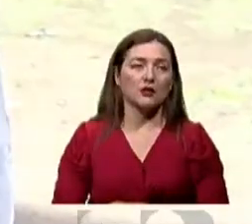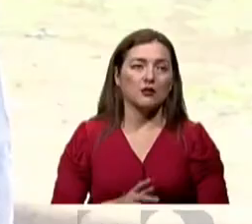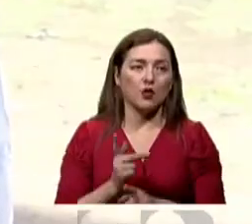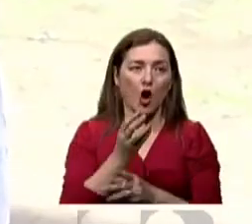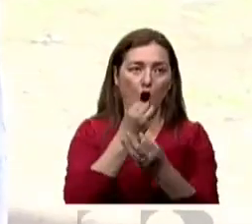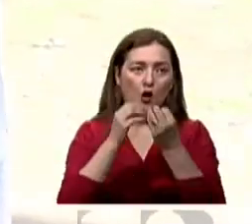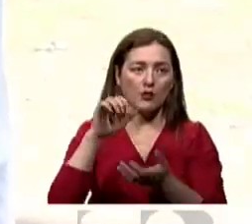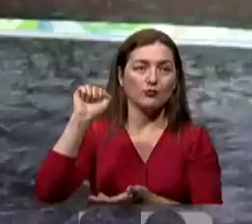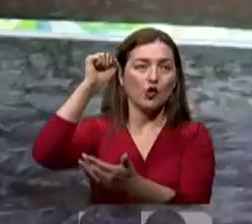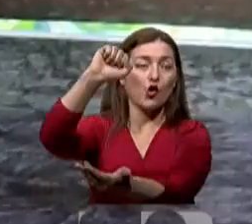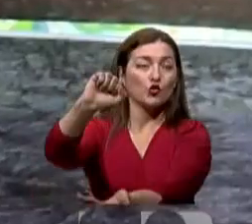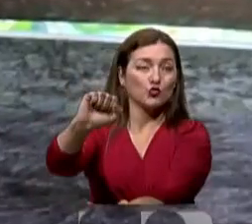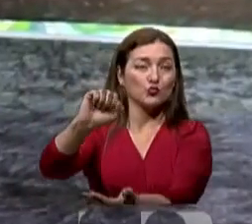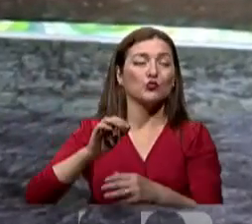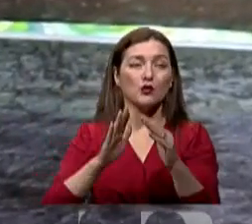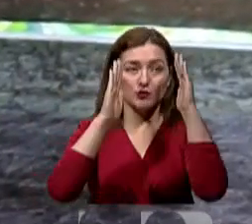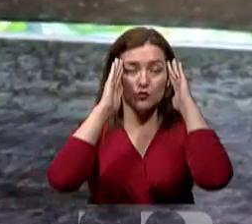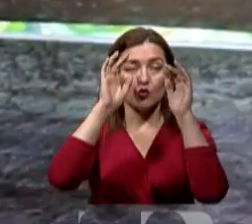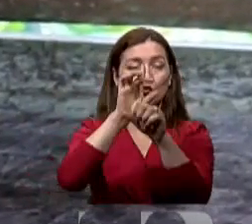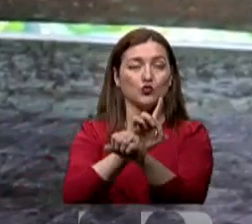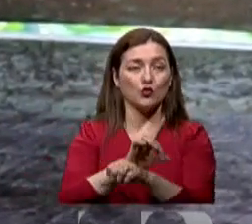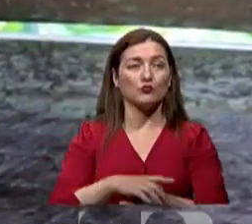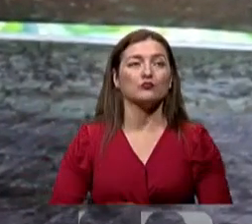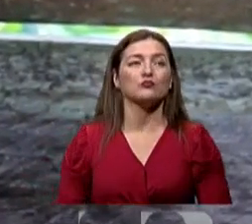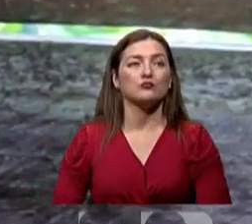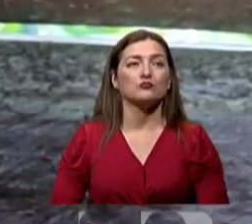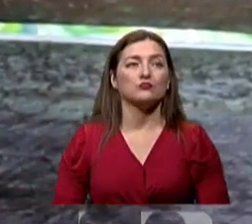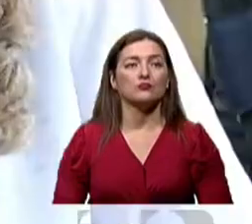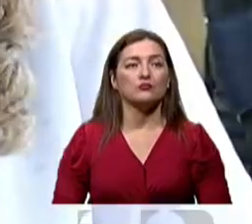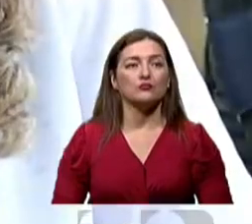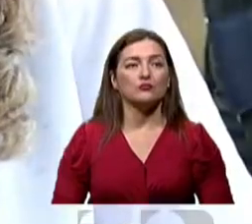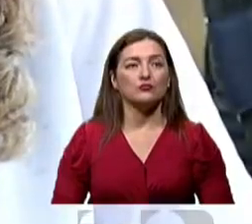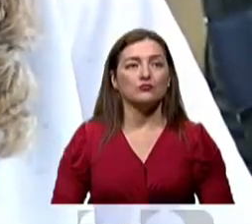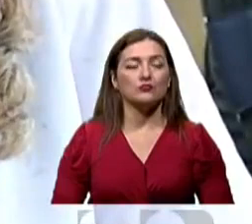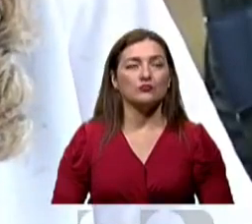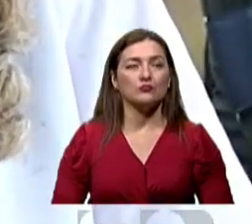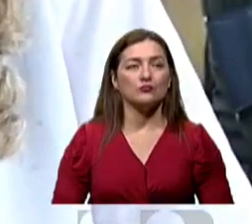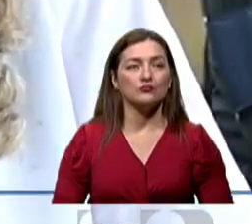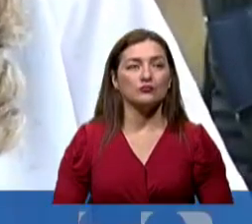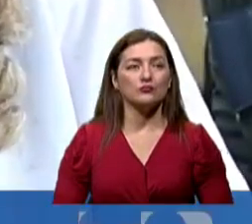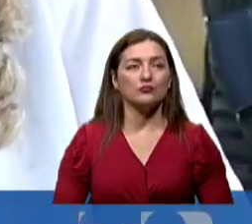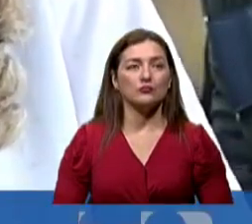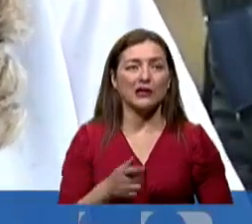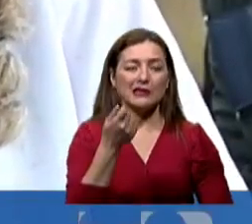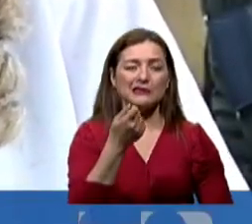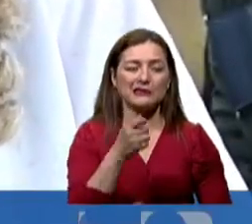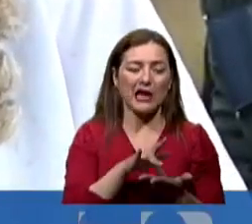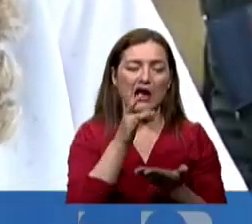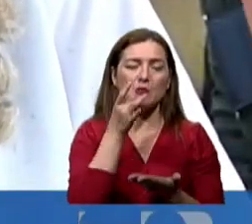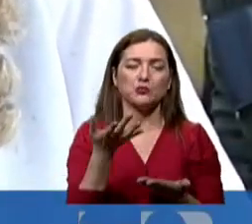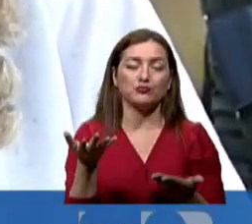entregarles los kits y también la atención médica que requieren. En dinero, más por la medicina se anda al